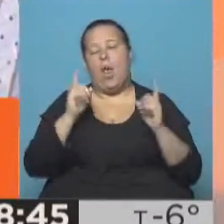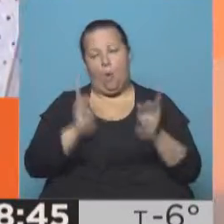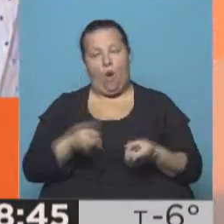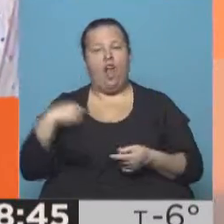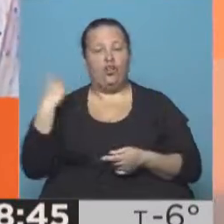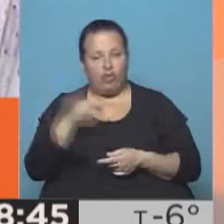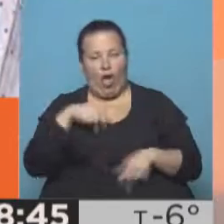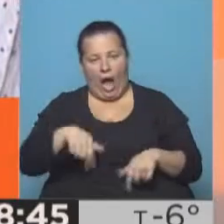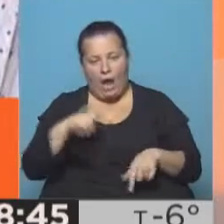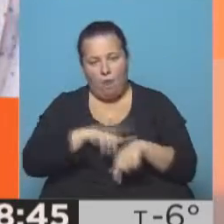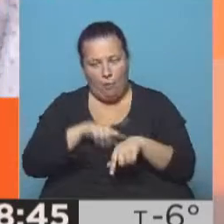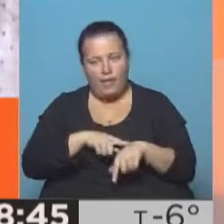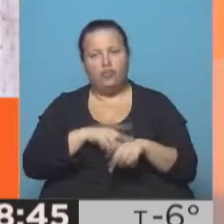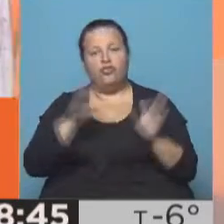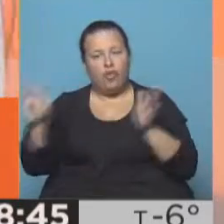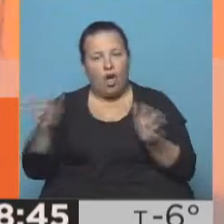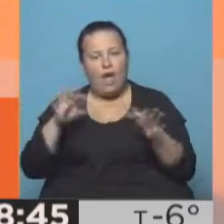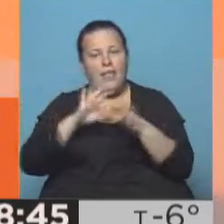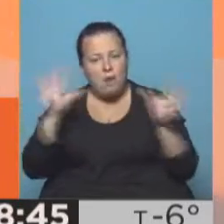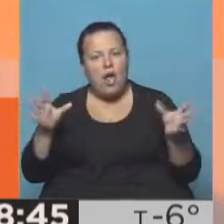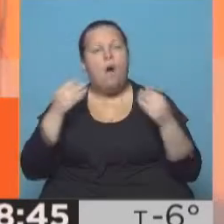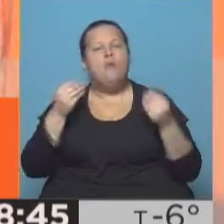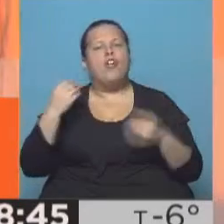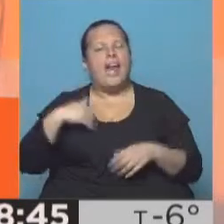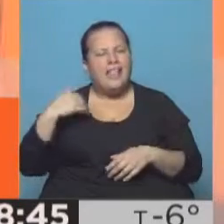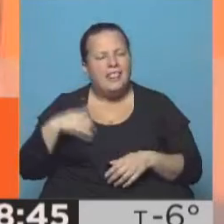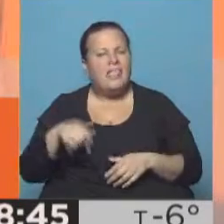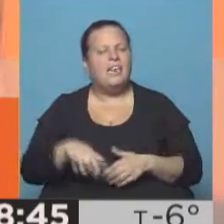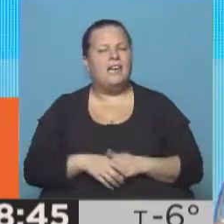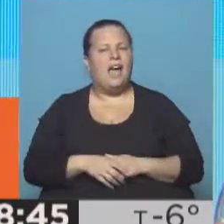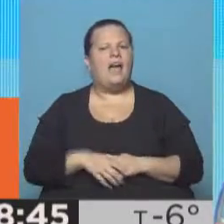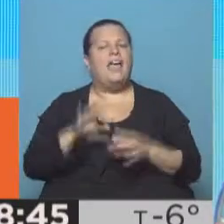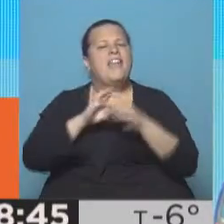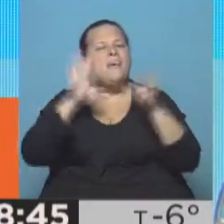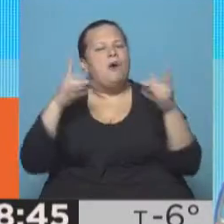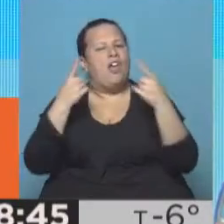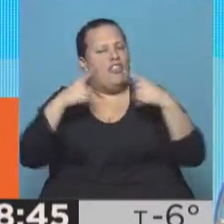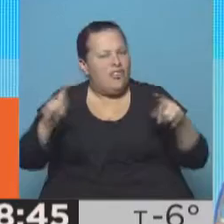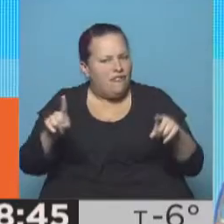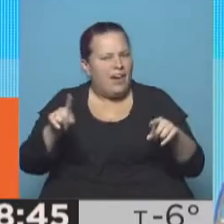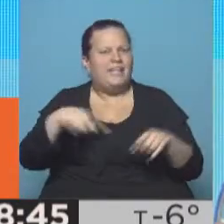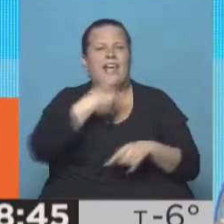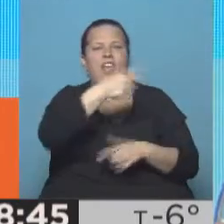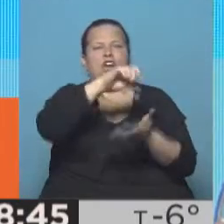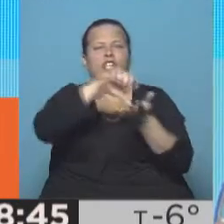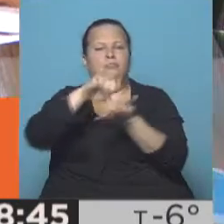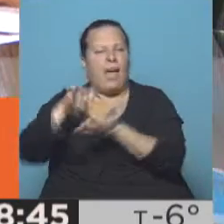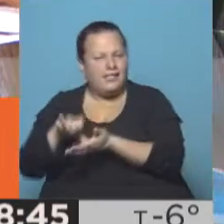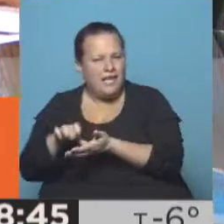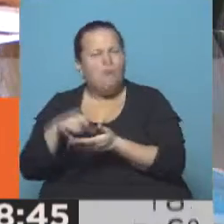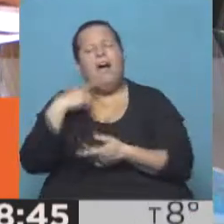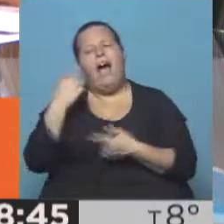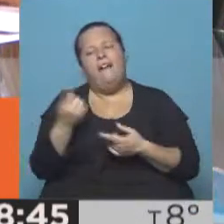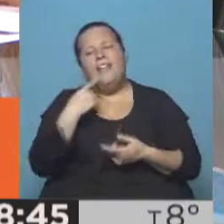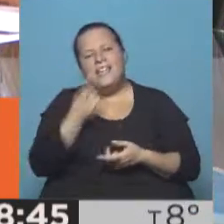la estemos pasando y la estemos transitando, digo, ¿por qué la Argentina tiene una democracia diferente de la del resto de los países? Porque uno